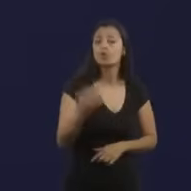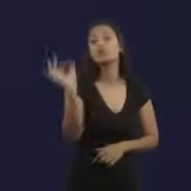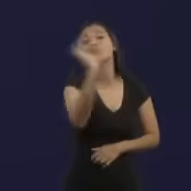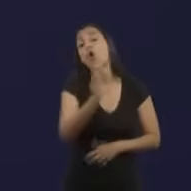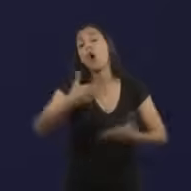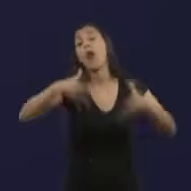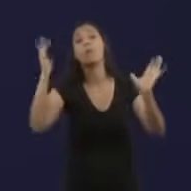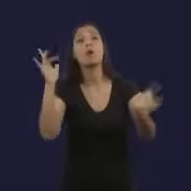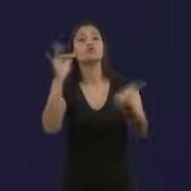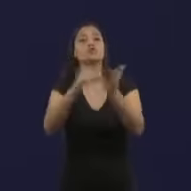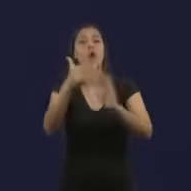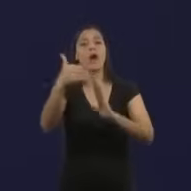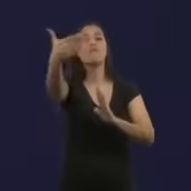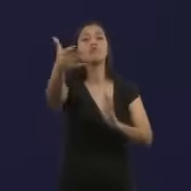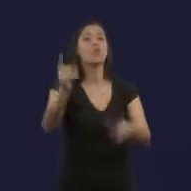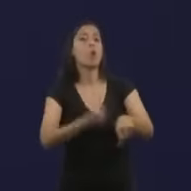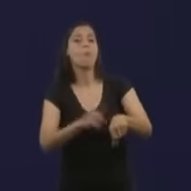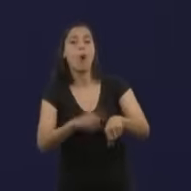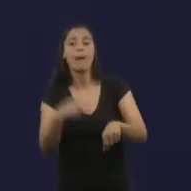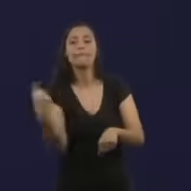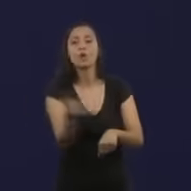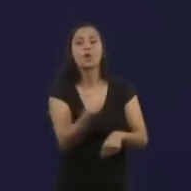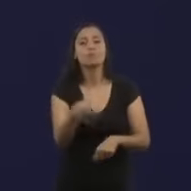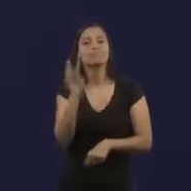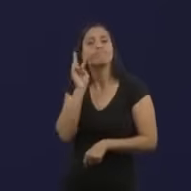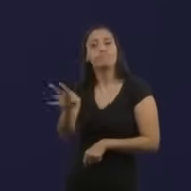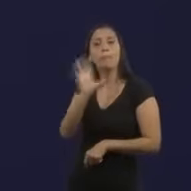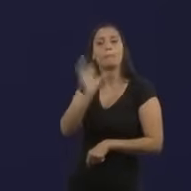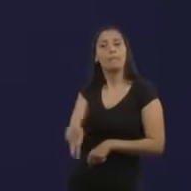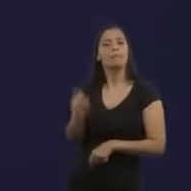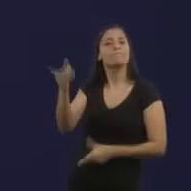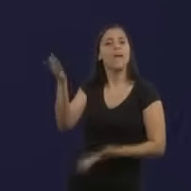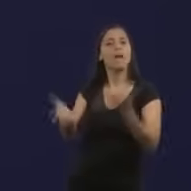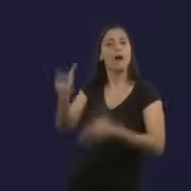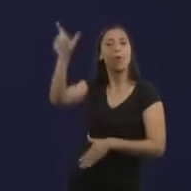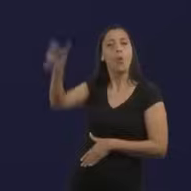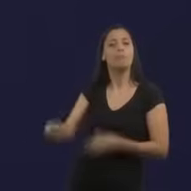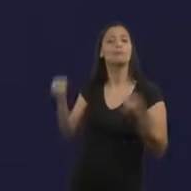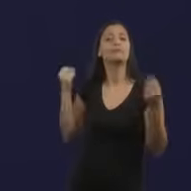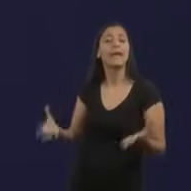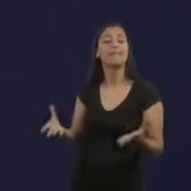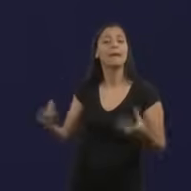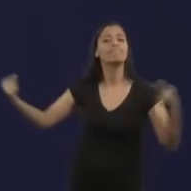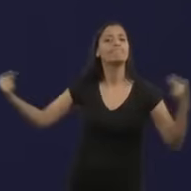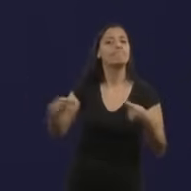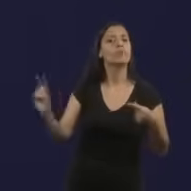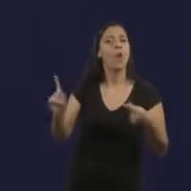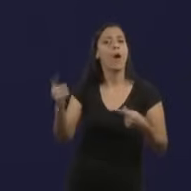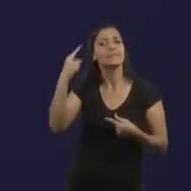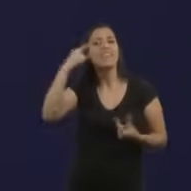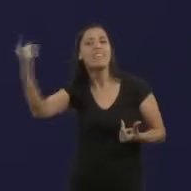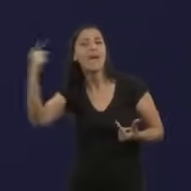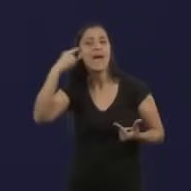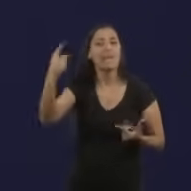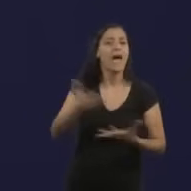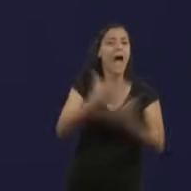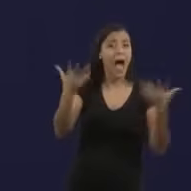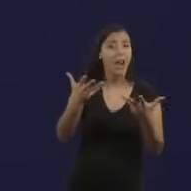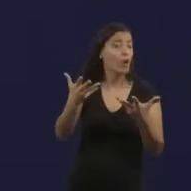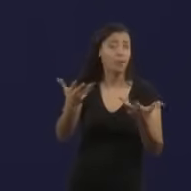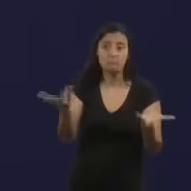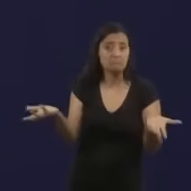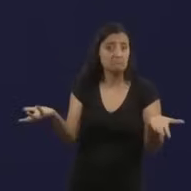la de que de que lleguemos a esa digamos a evaluar ese perfil y no coincida con lo que nosotros pretendemos